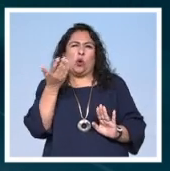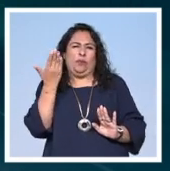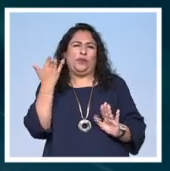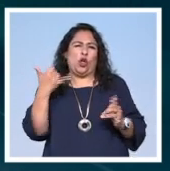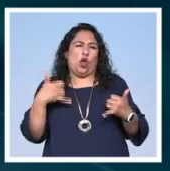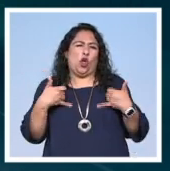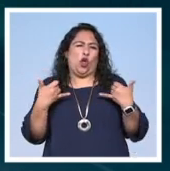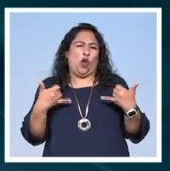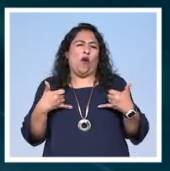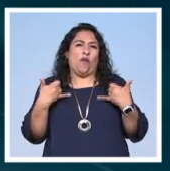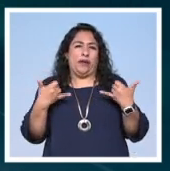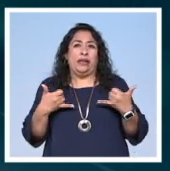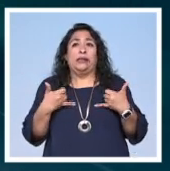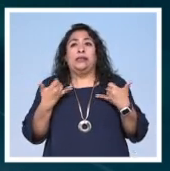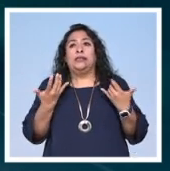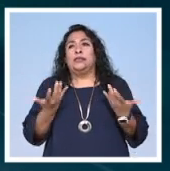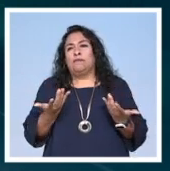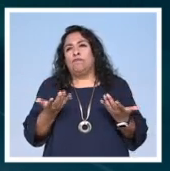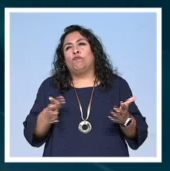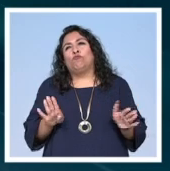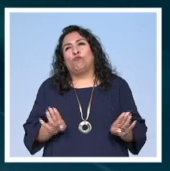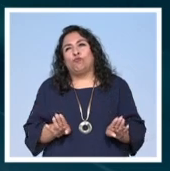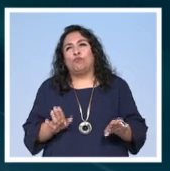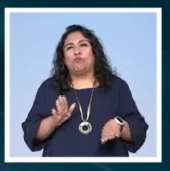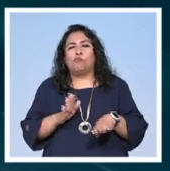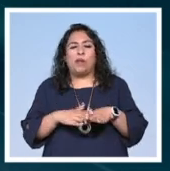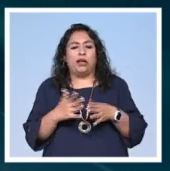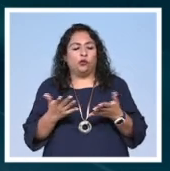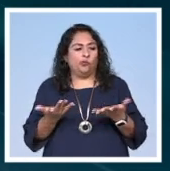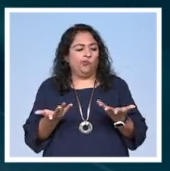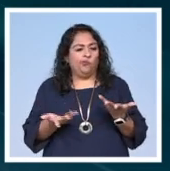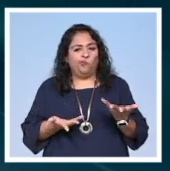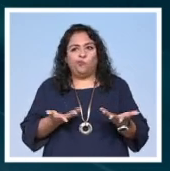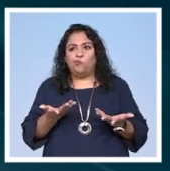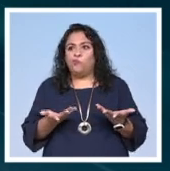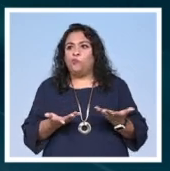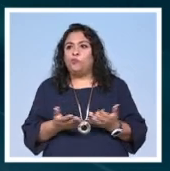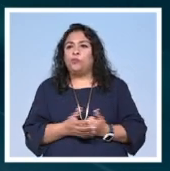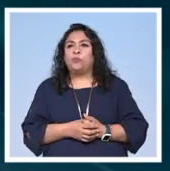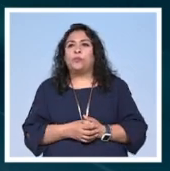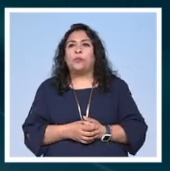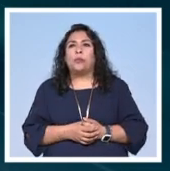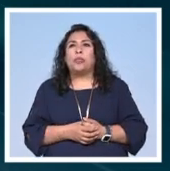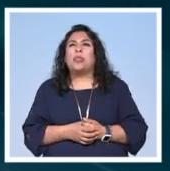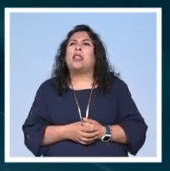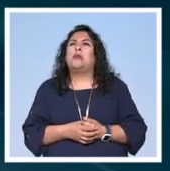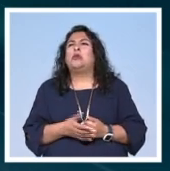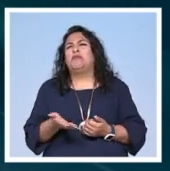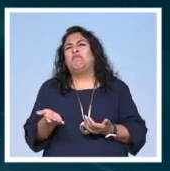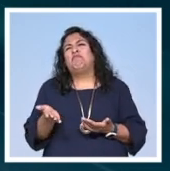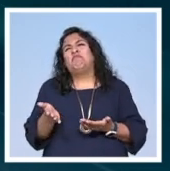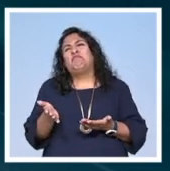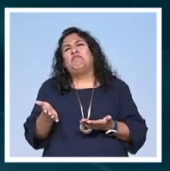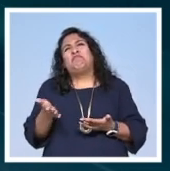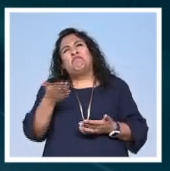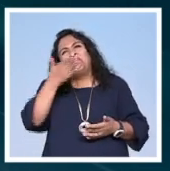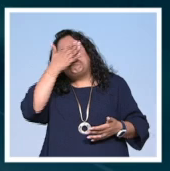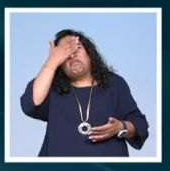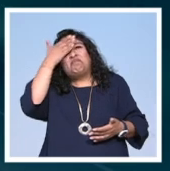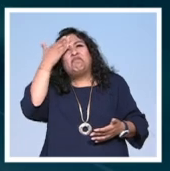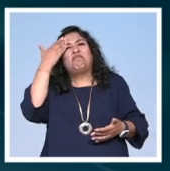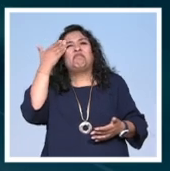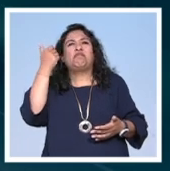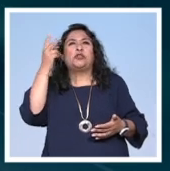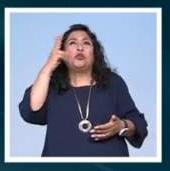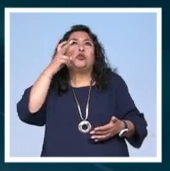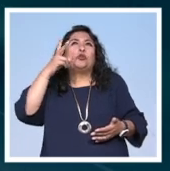y por lo estando un poco más como pues sencillo ingenuos soñadores